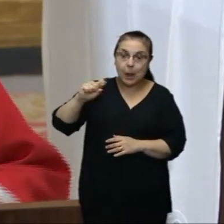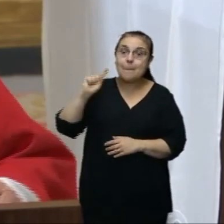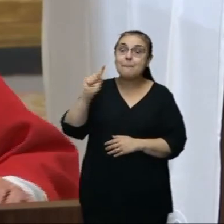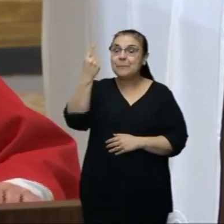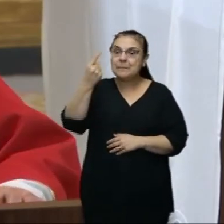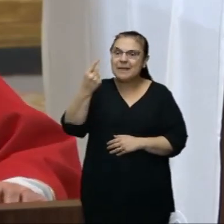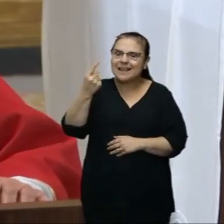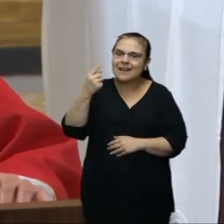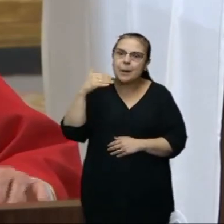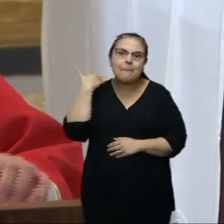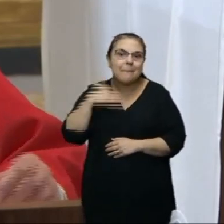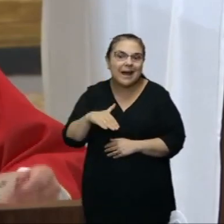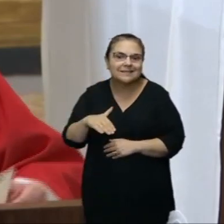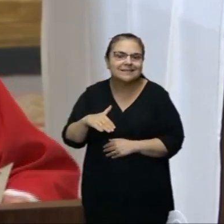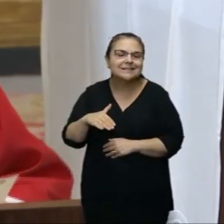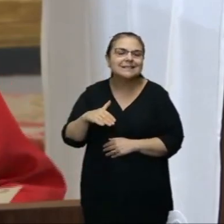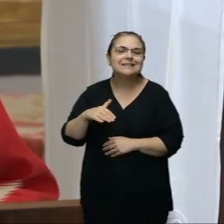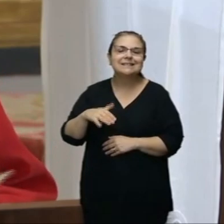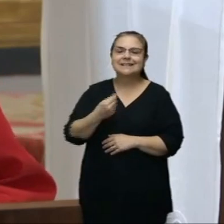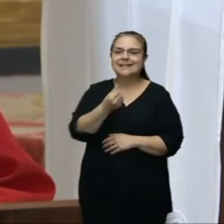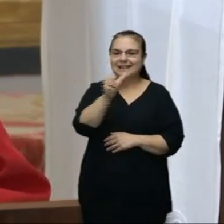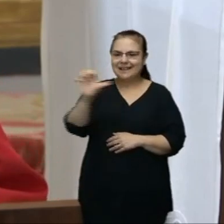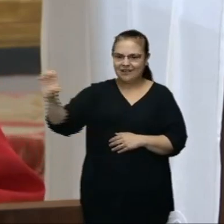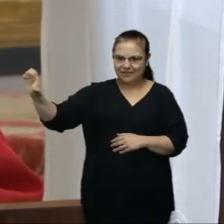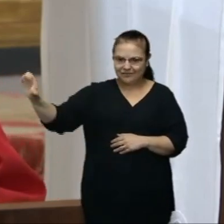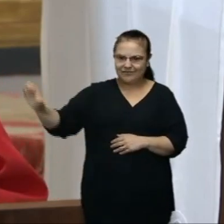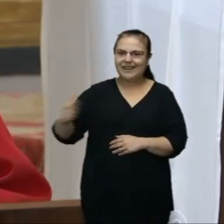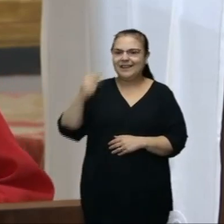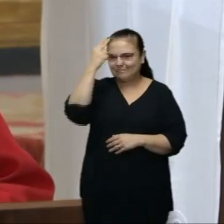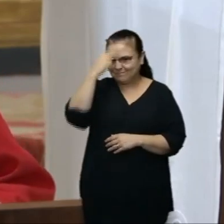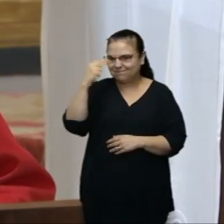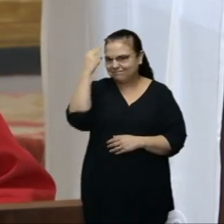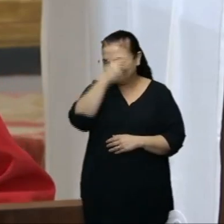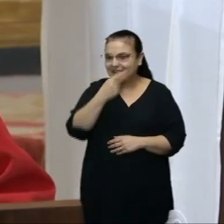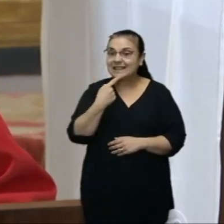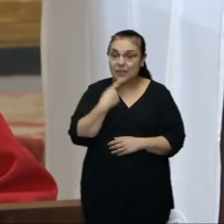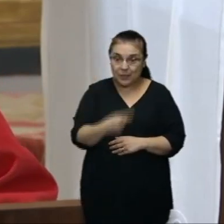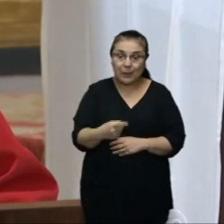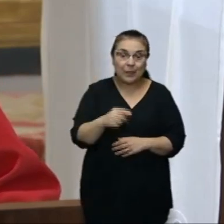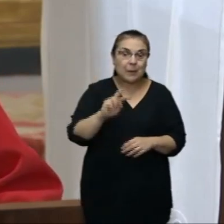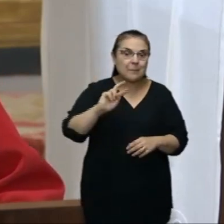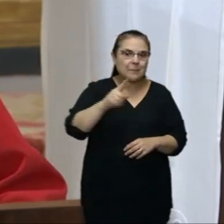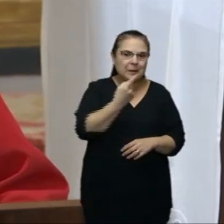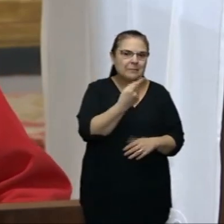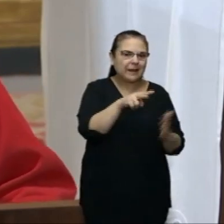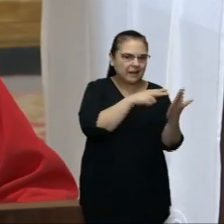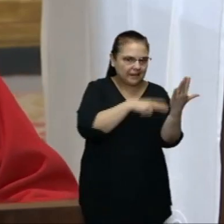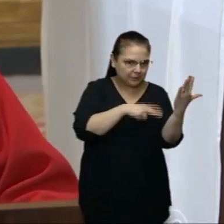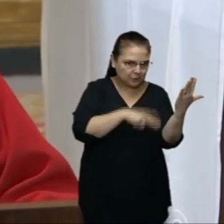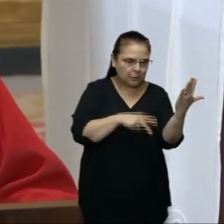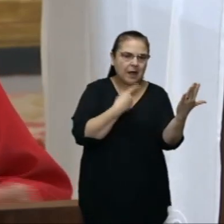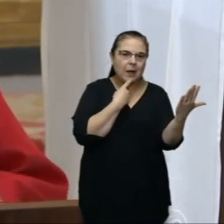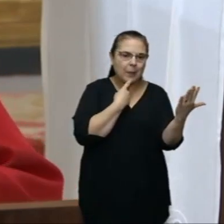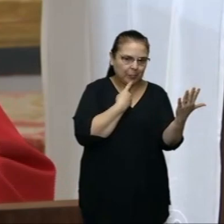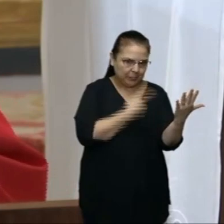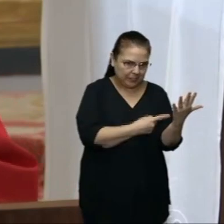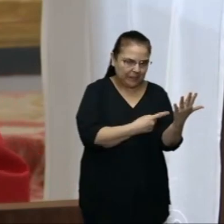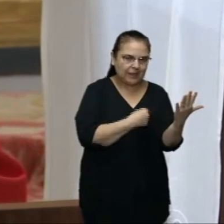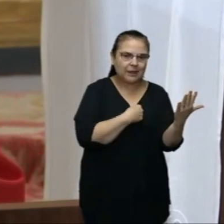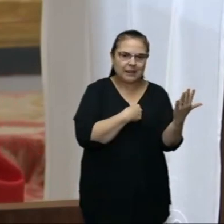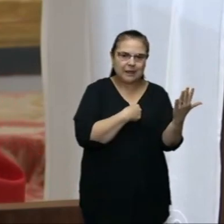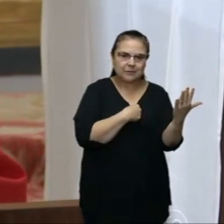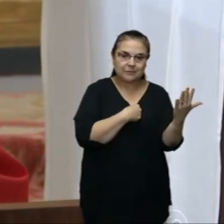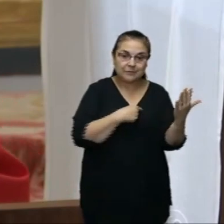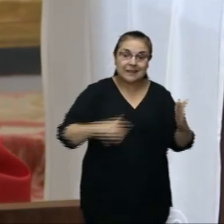primer mártir de la fe cristiana. Y así nos lo dice la primera lectura de hoy. Es decir, que lo que nos